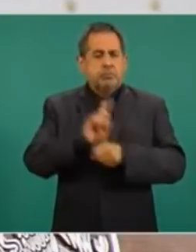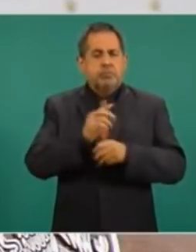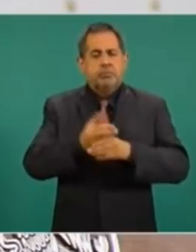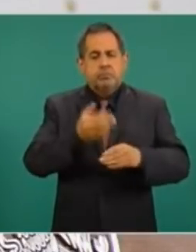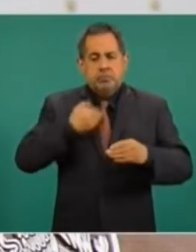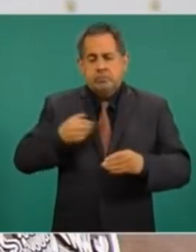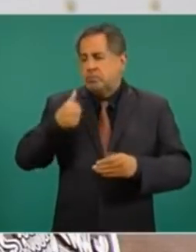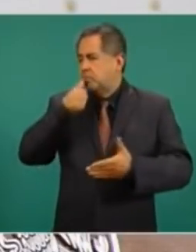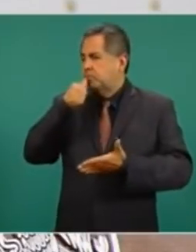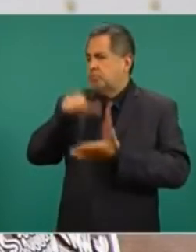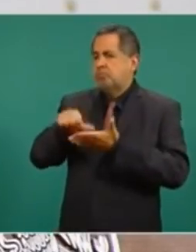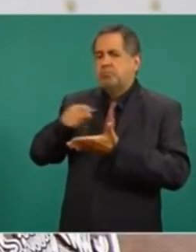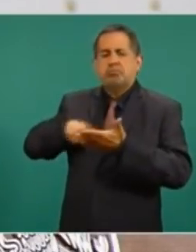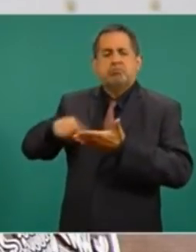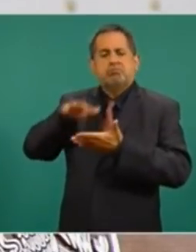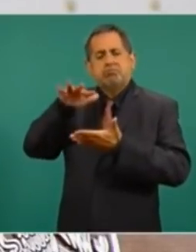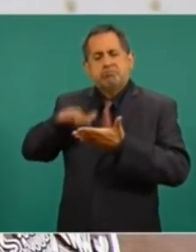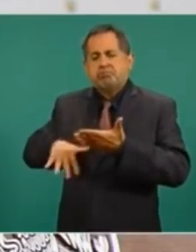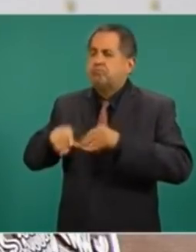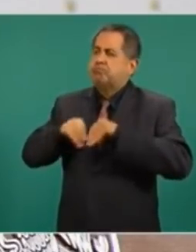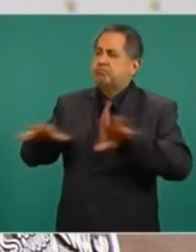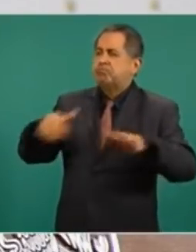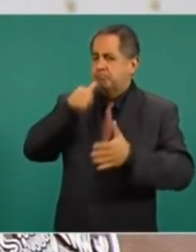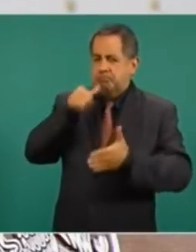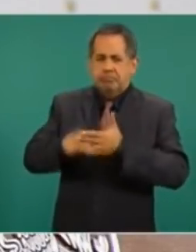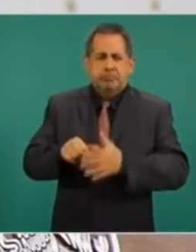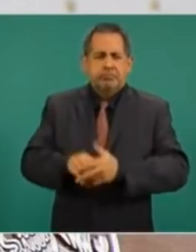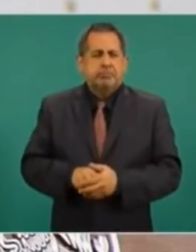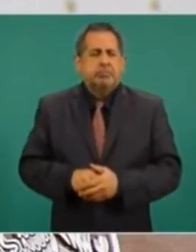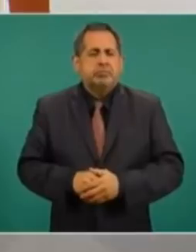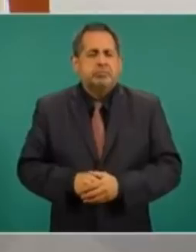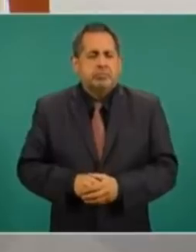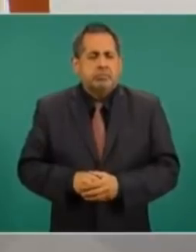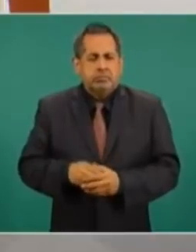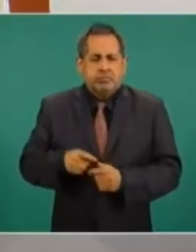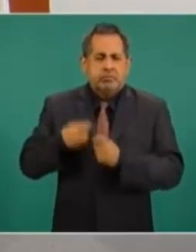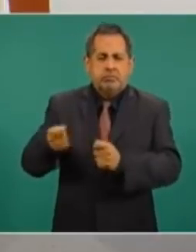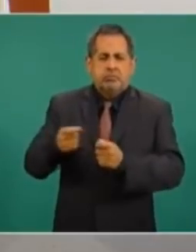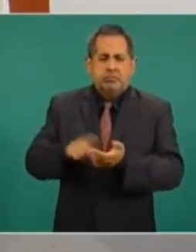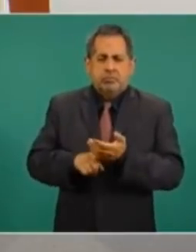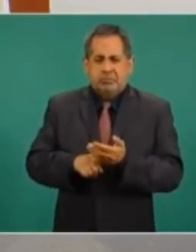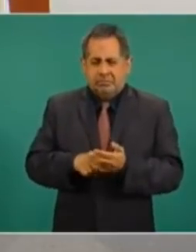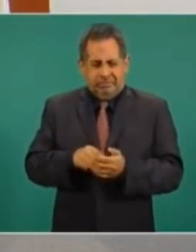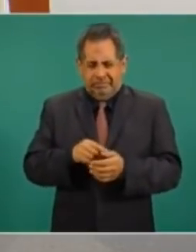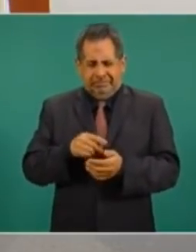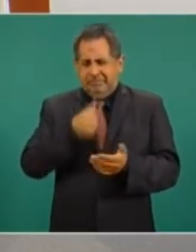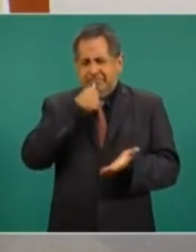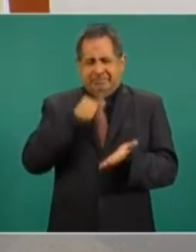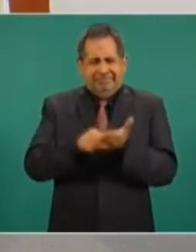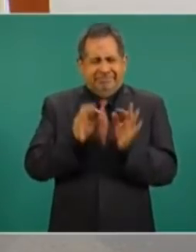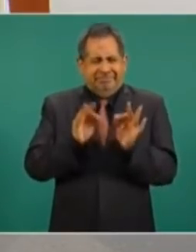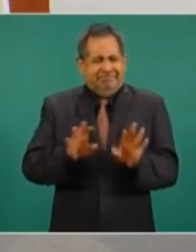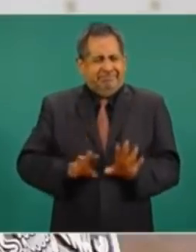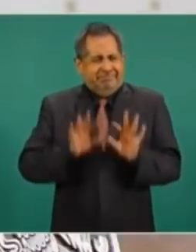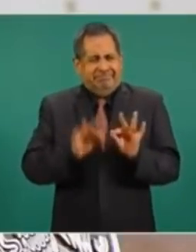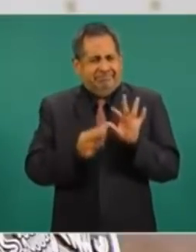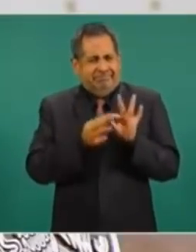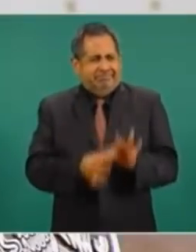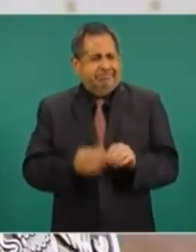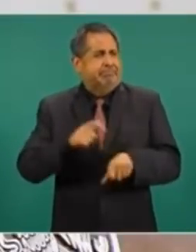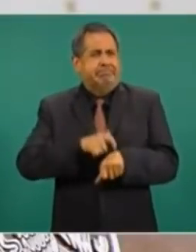podamos leer aquí la carta. ¿Qué le decía? Que le entregué, porque es muy vigente, es muy